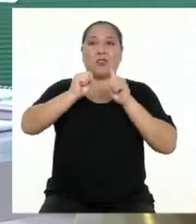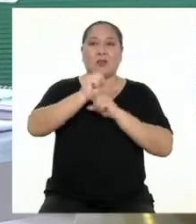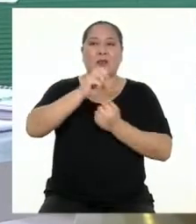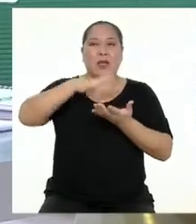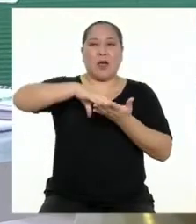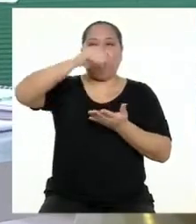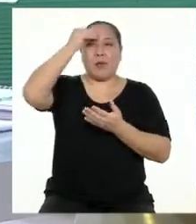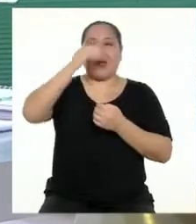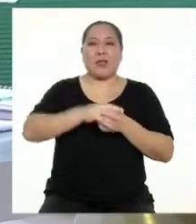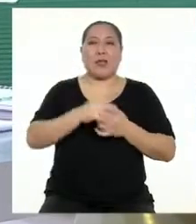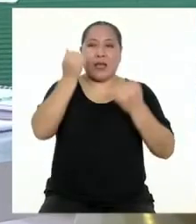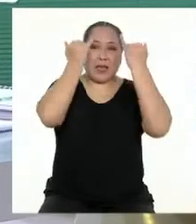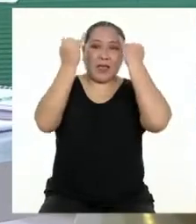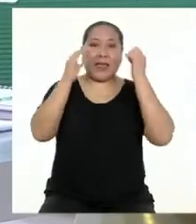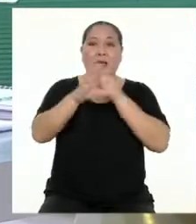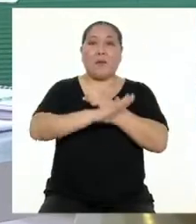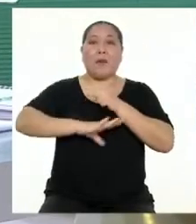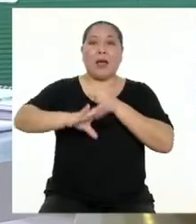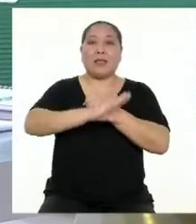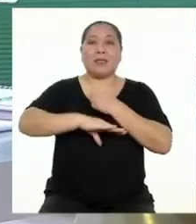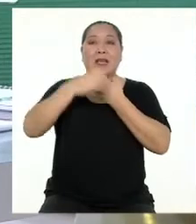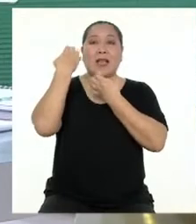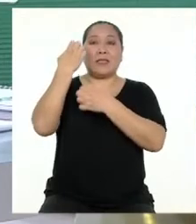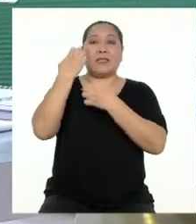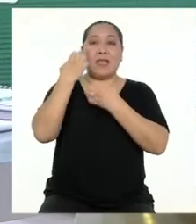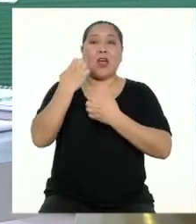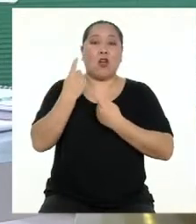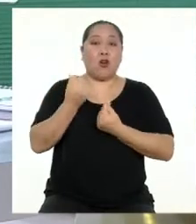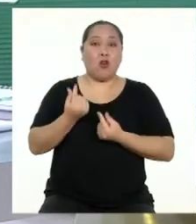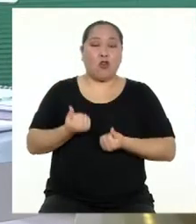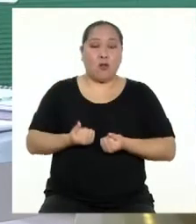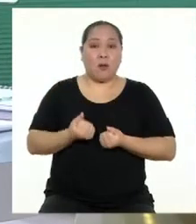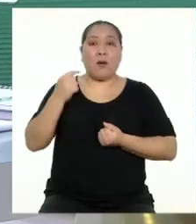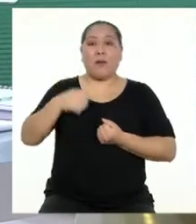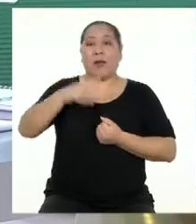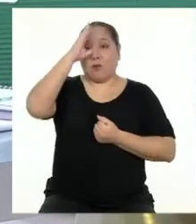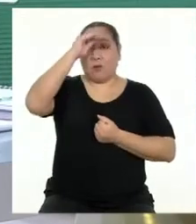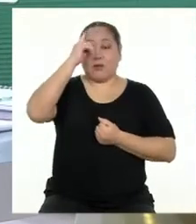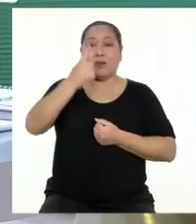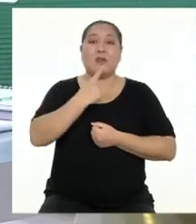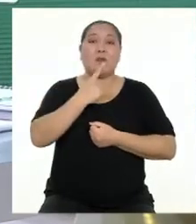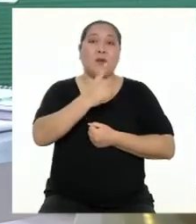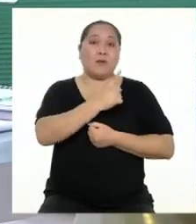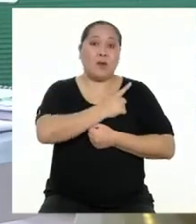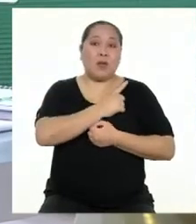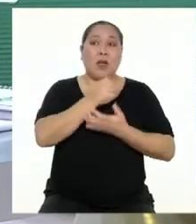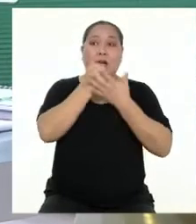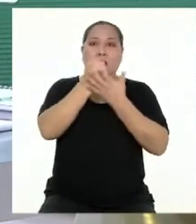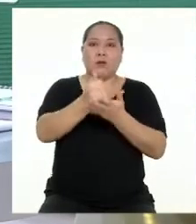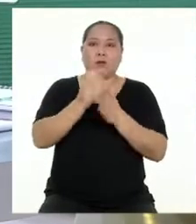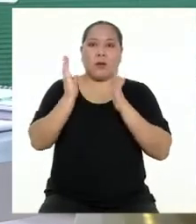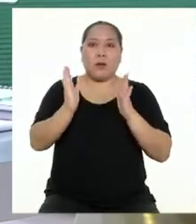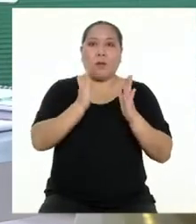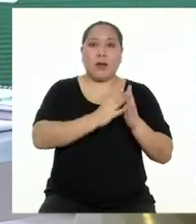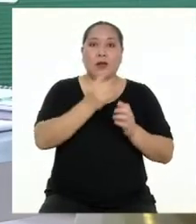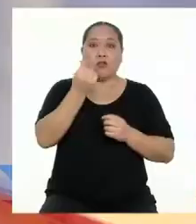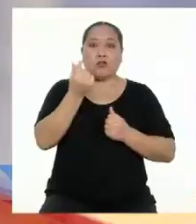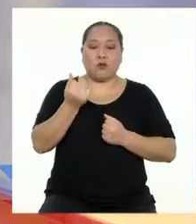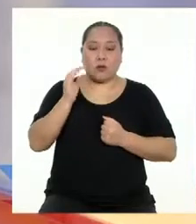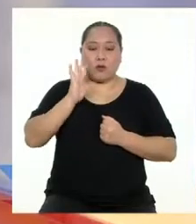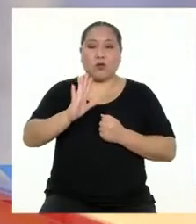nociones básicas de economía para que Cristina y los demás chicas y chicos de primero de secundaria ayuden a organizar las cuentas en su